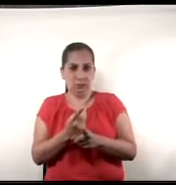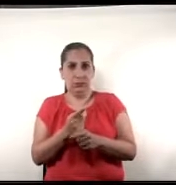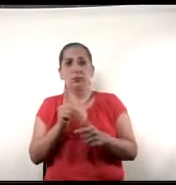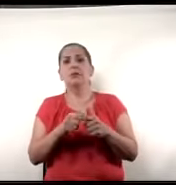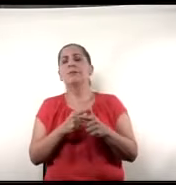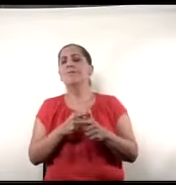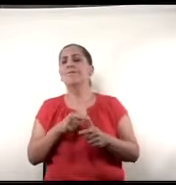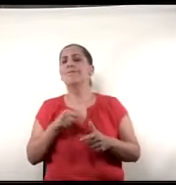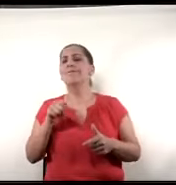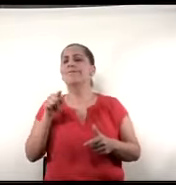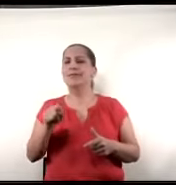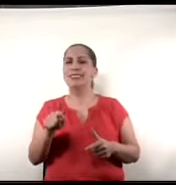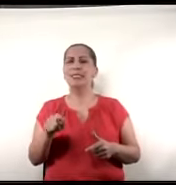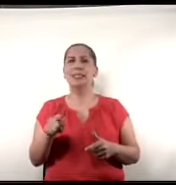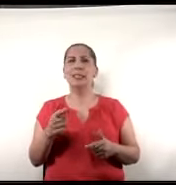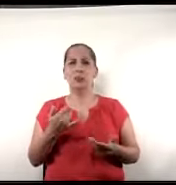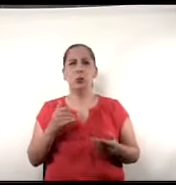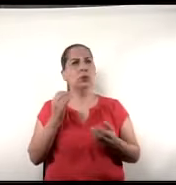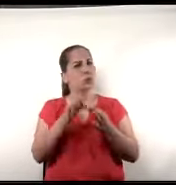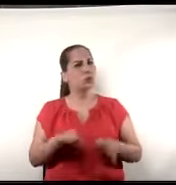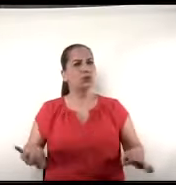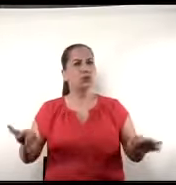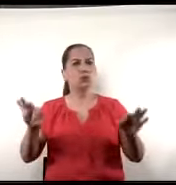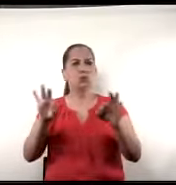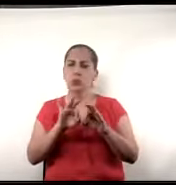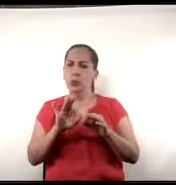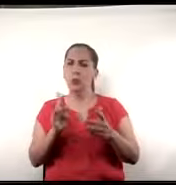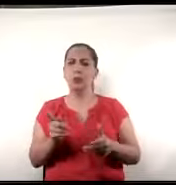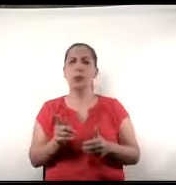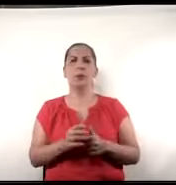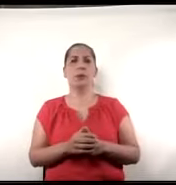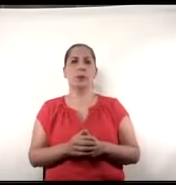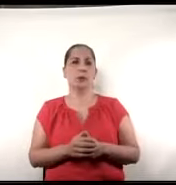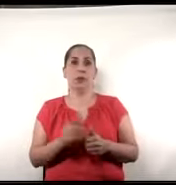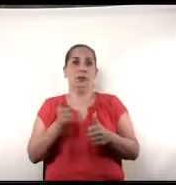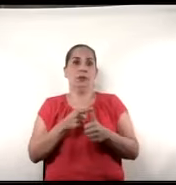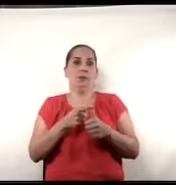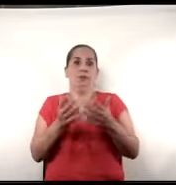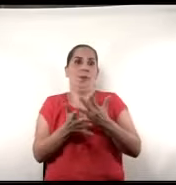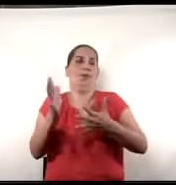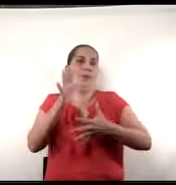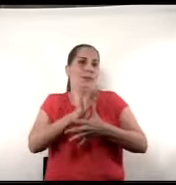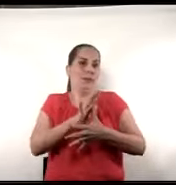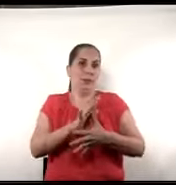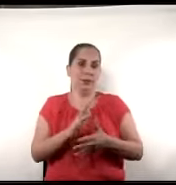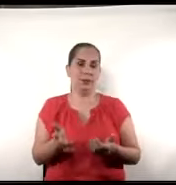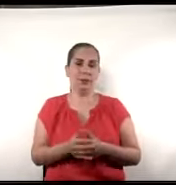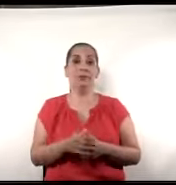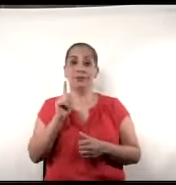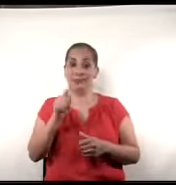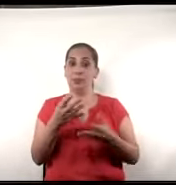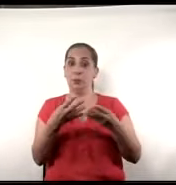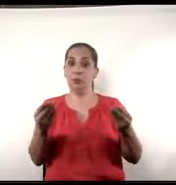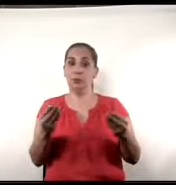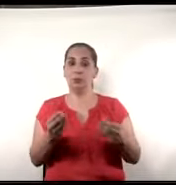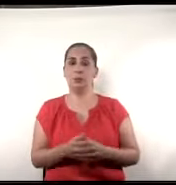esto es de vital importancia, es de primer orden, es un asunto de primer orden que se tiene que